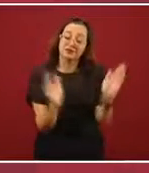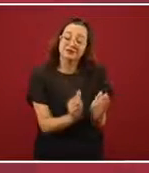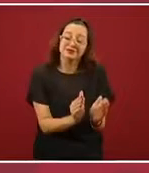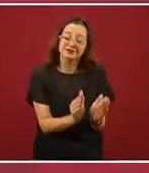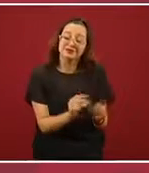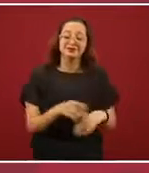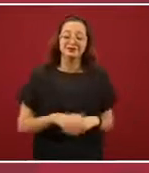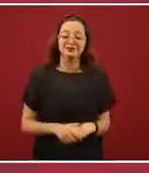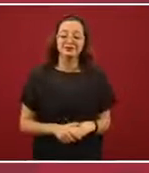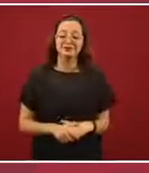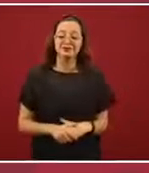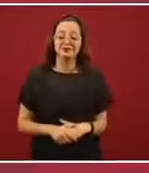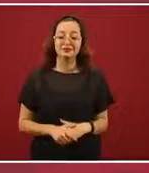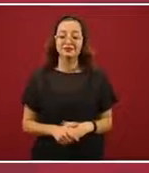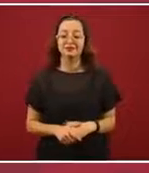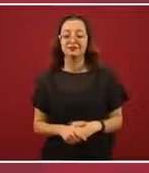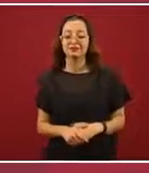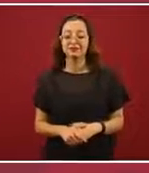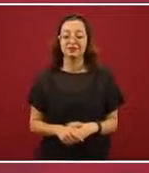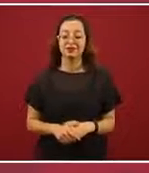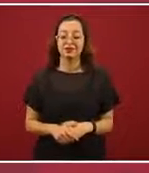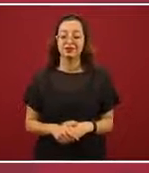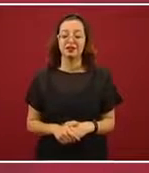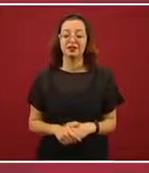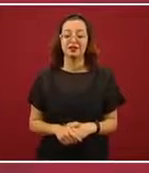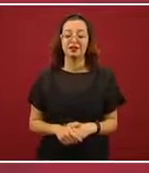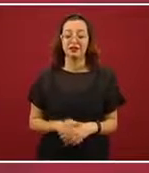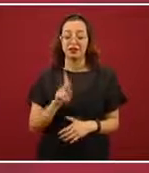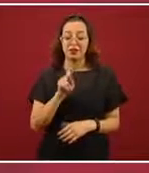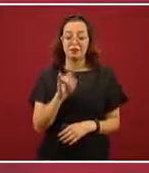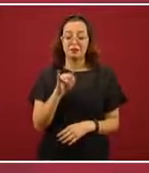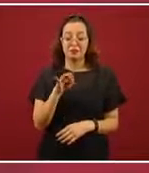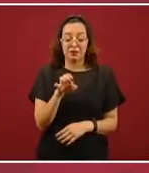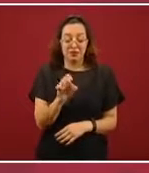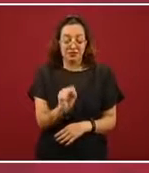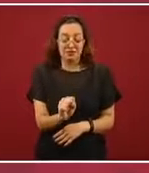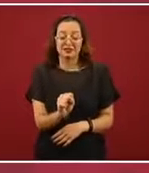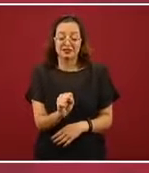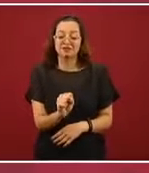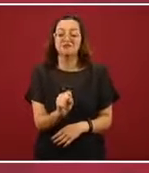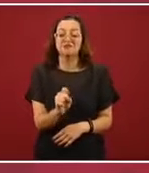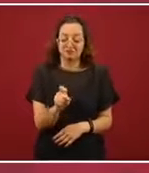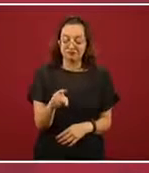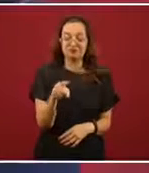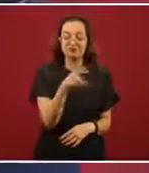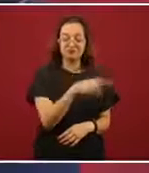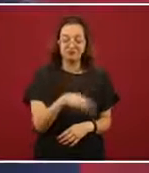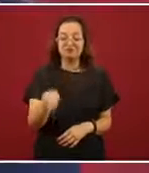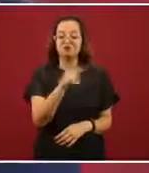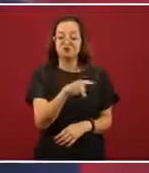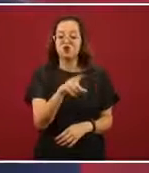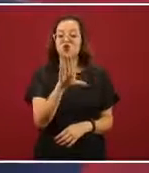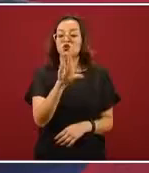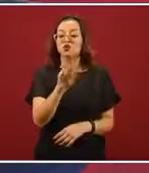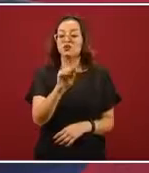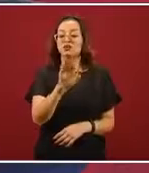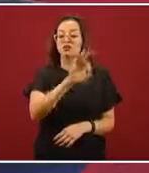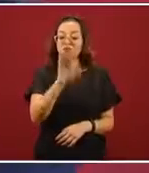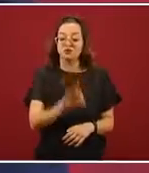O sea, las micros empresas, las pymes, el